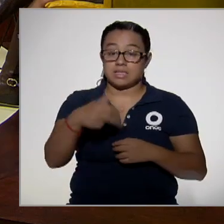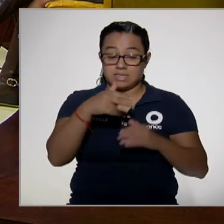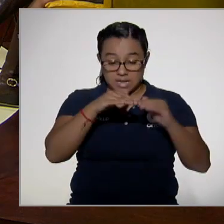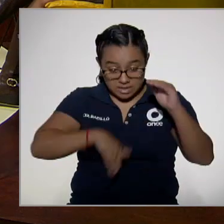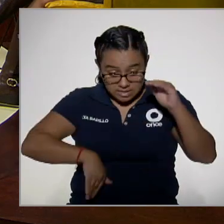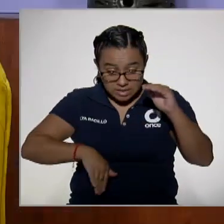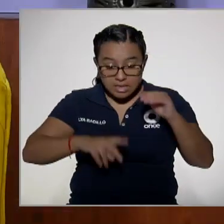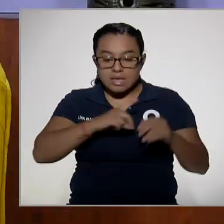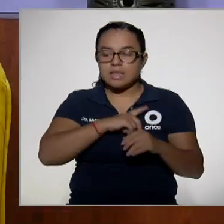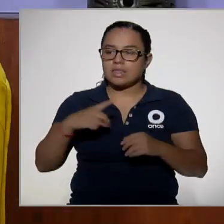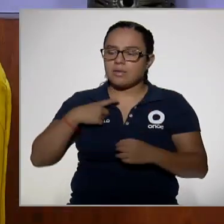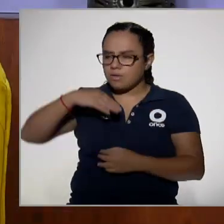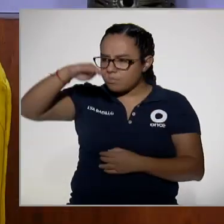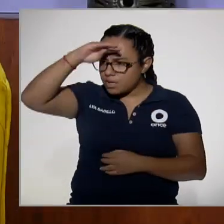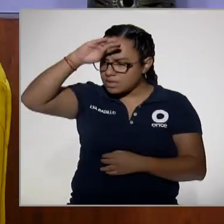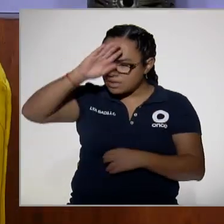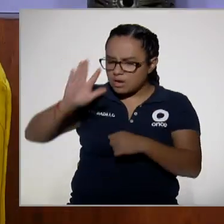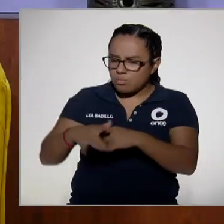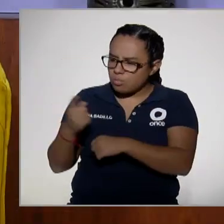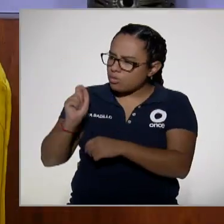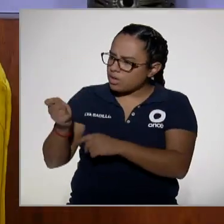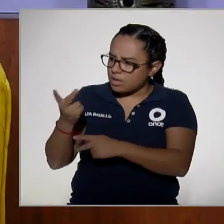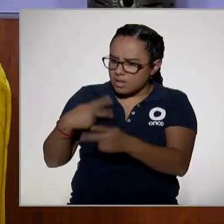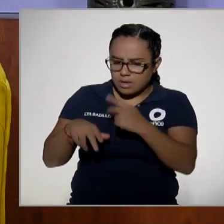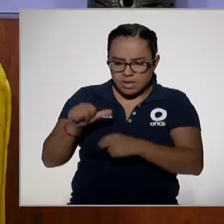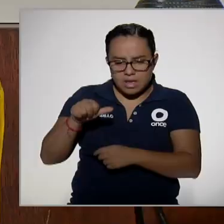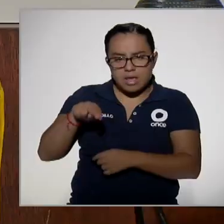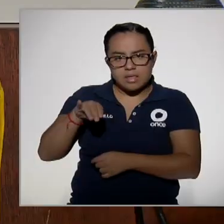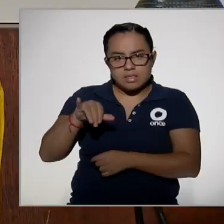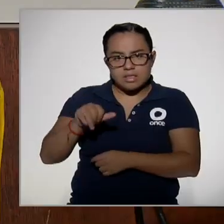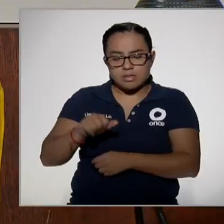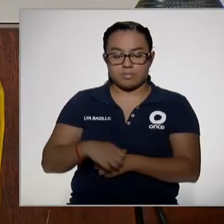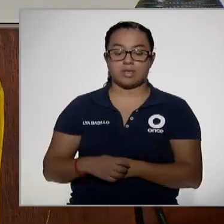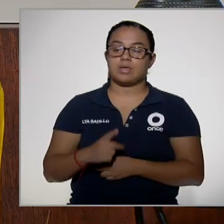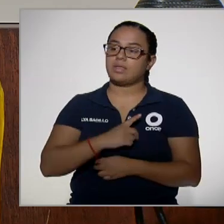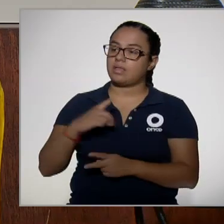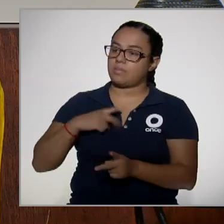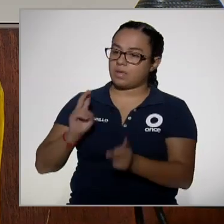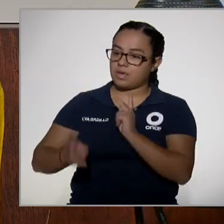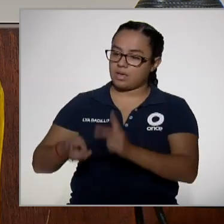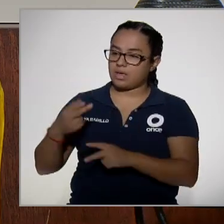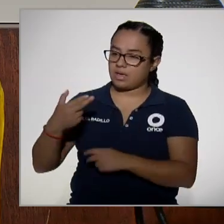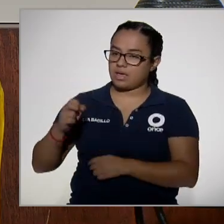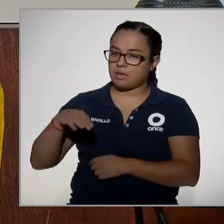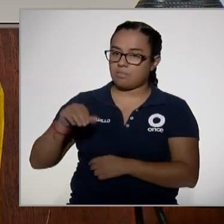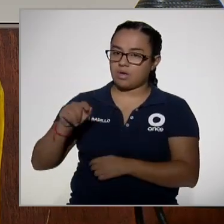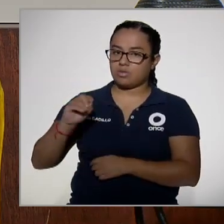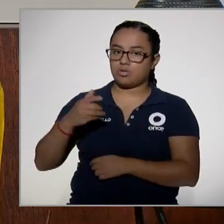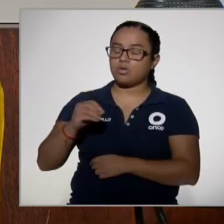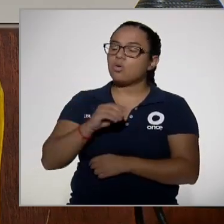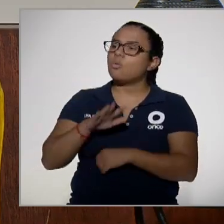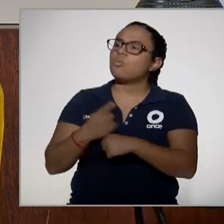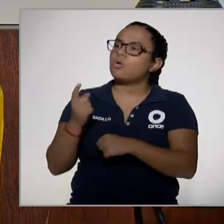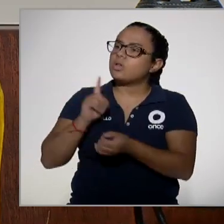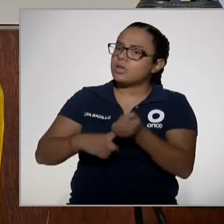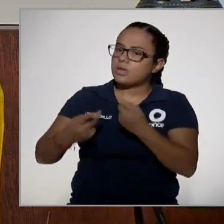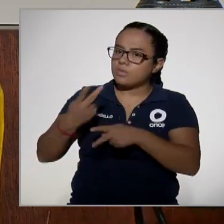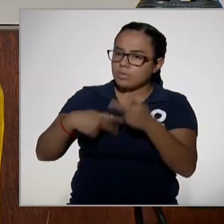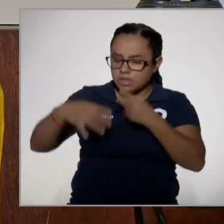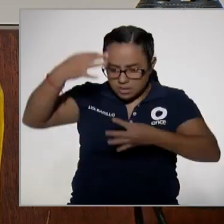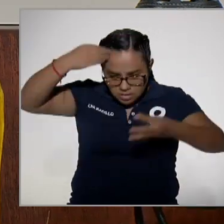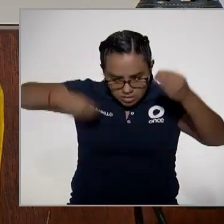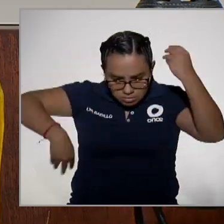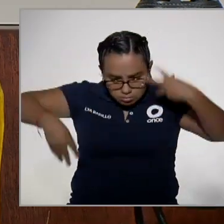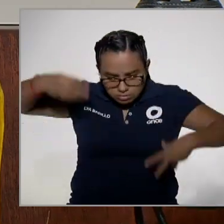habrá que buscar la causa de planeamiento y hablé con un dermatólogo para que te diga si cuál es la causa de tu caída de pelo porque también existen muchísimas causas